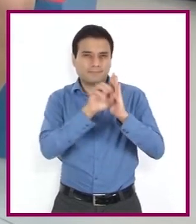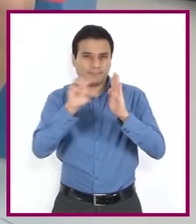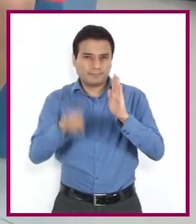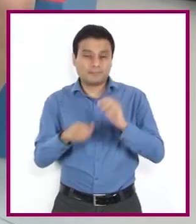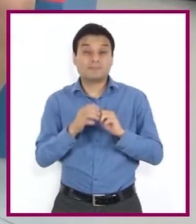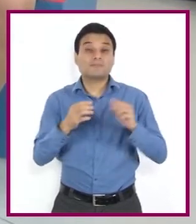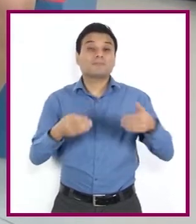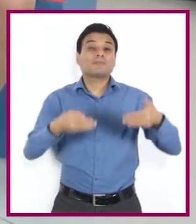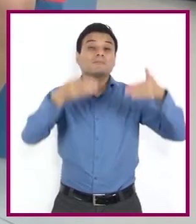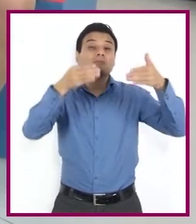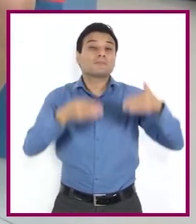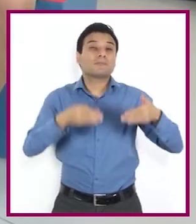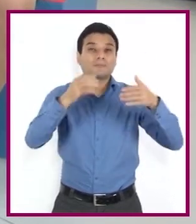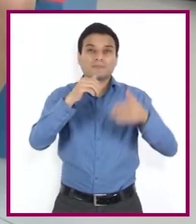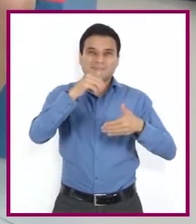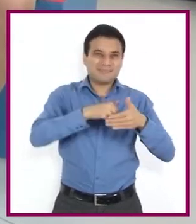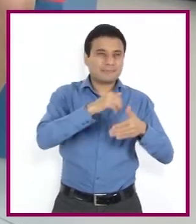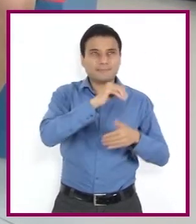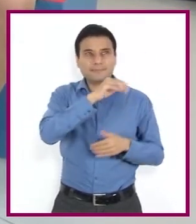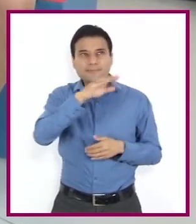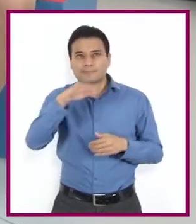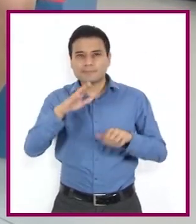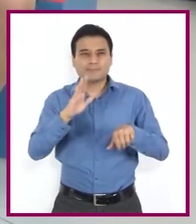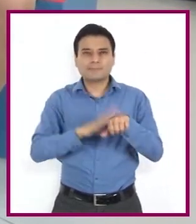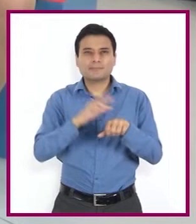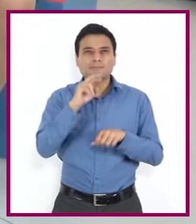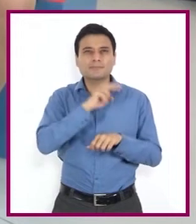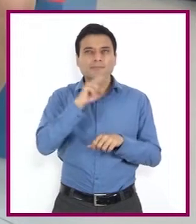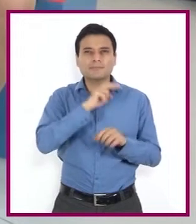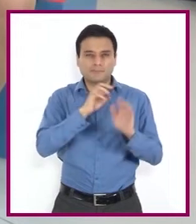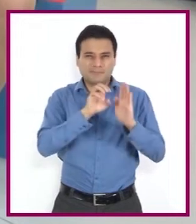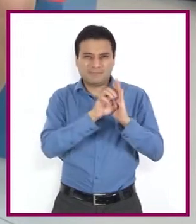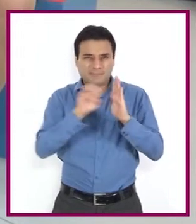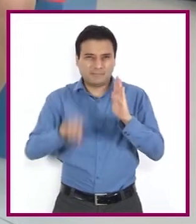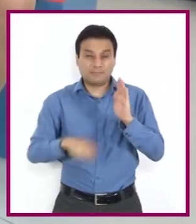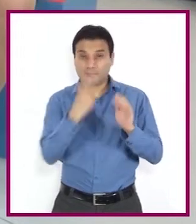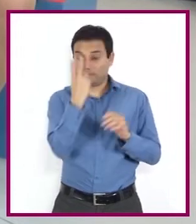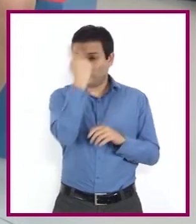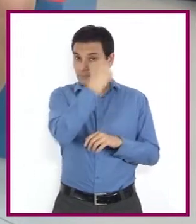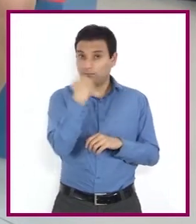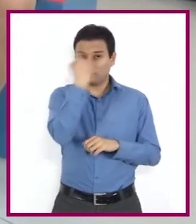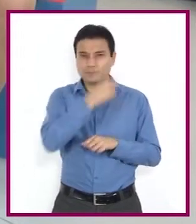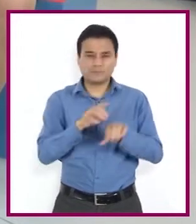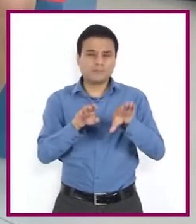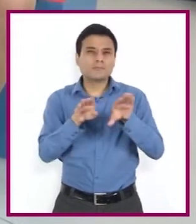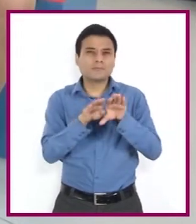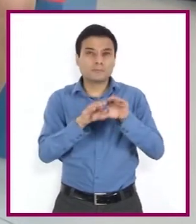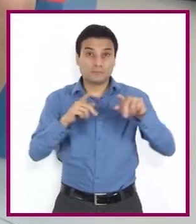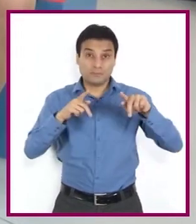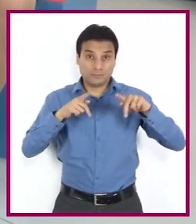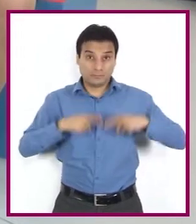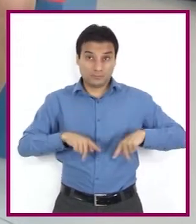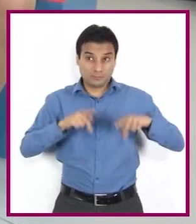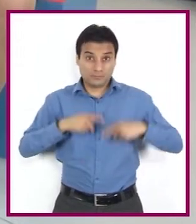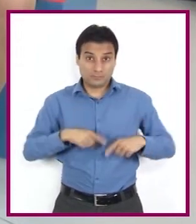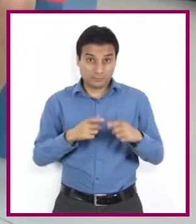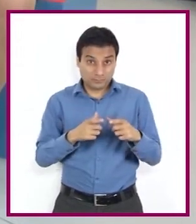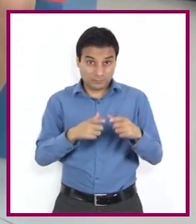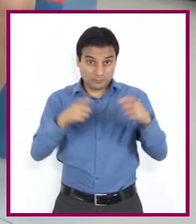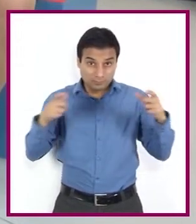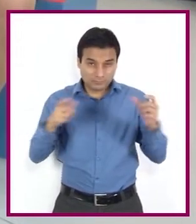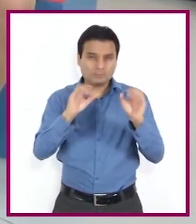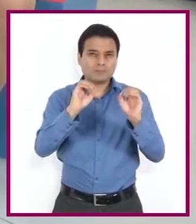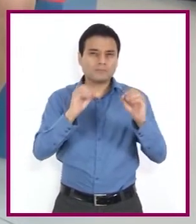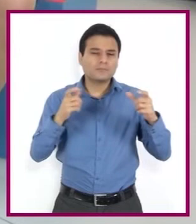fuera pintado en menos tiempo? Digamos, en 2 horas. ¿Se necesitarían un mayor número de personas o un menor número